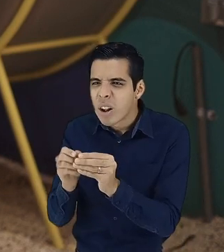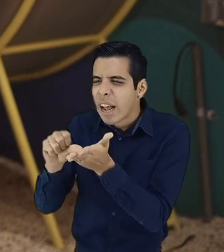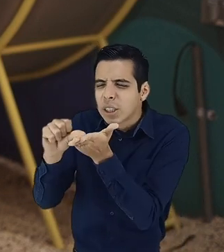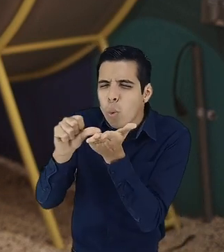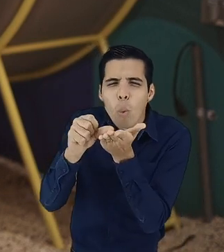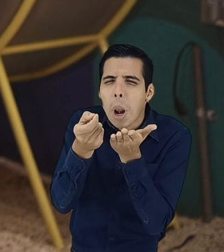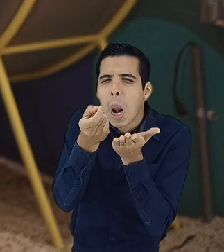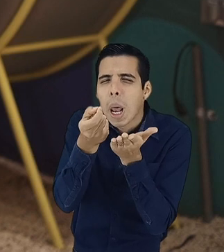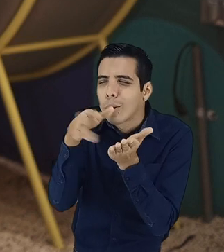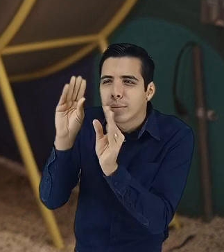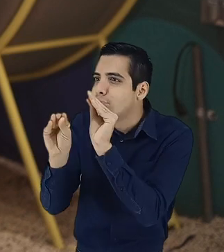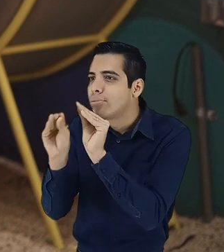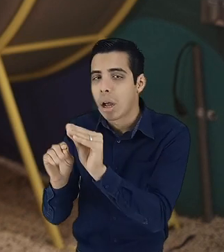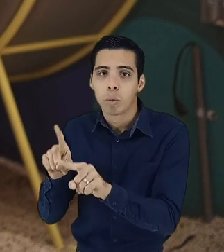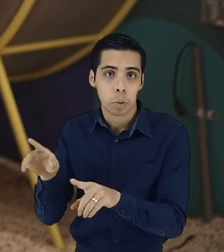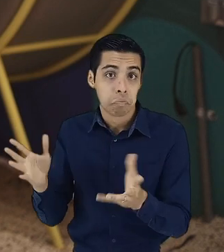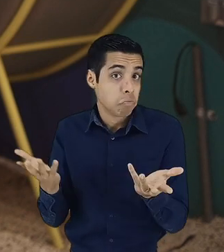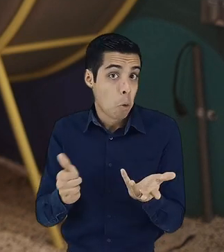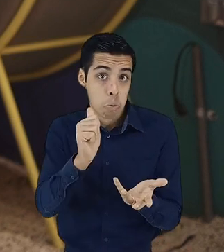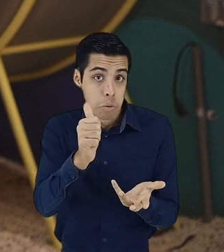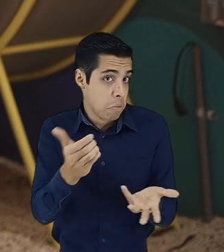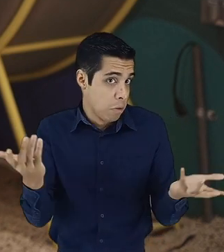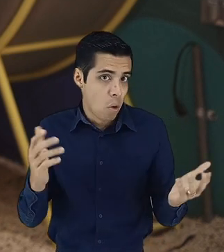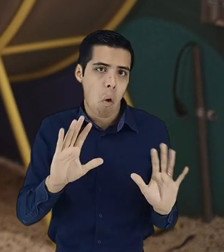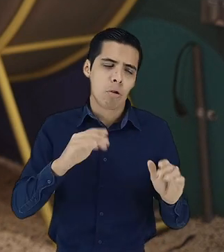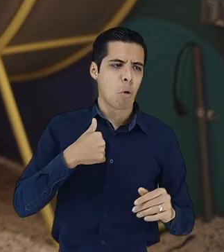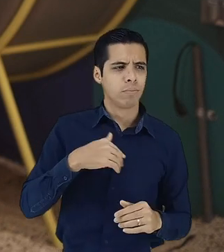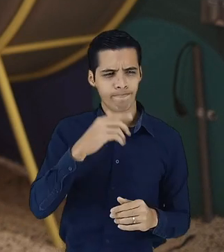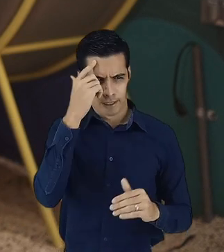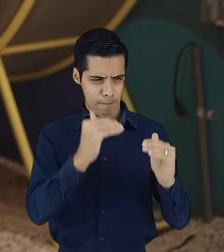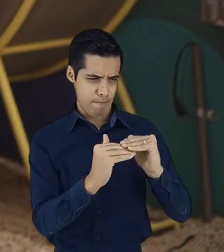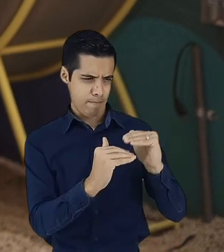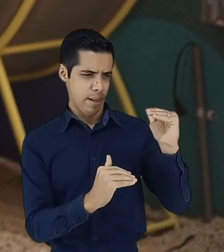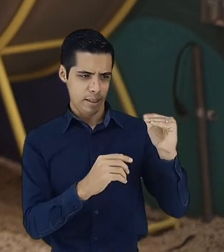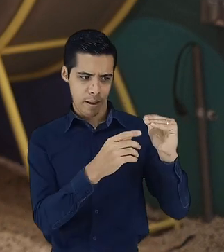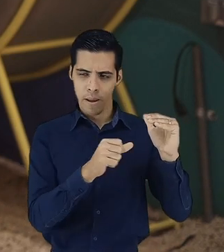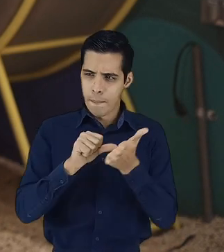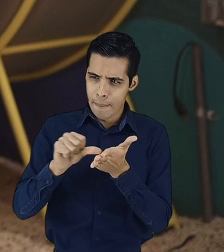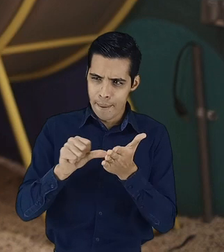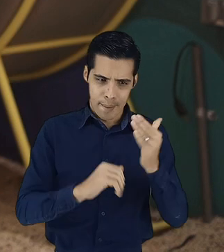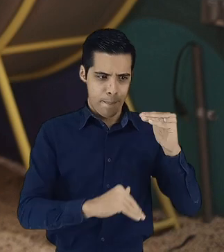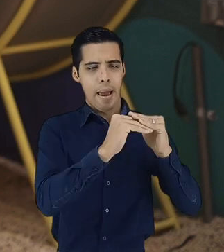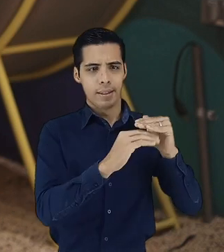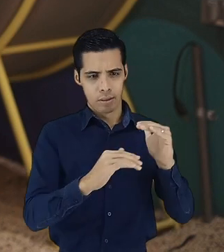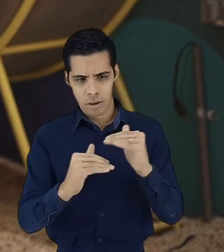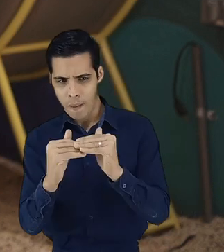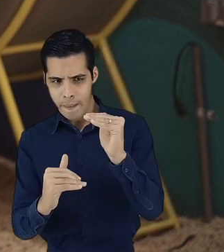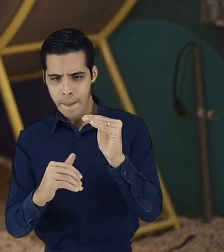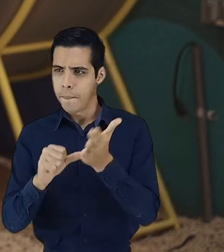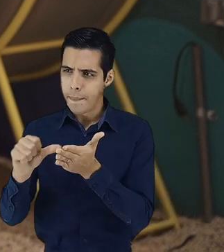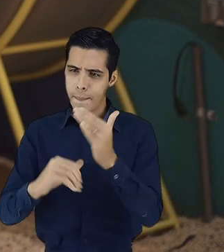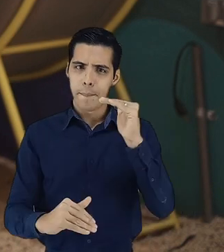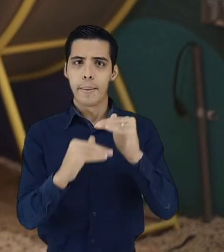la decisión es tuya. Tú puedes decidir hacer un presupuesto en Excel súper detallado si eres, ojo, muy juicioso llenándolo. Puedes tenerlo en plataformas en la nube como por